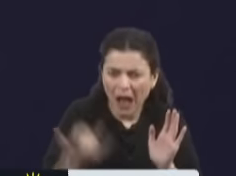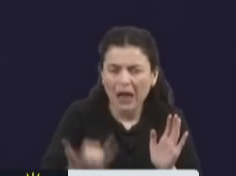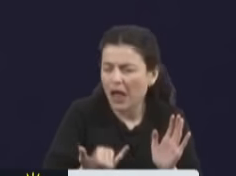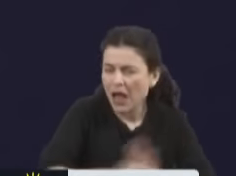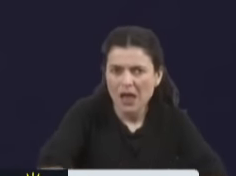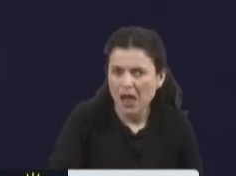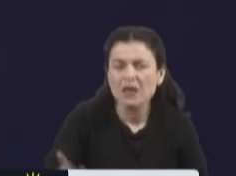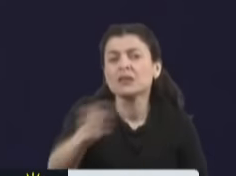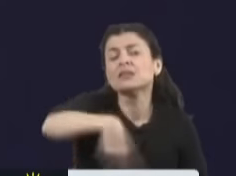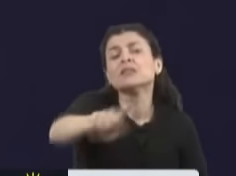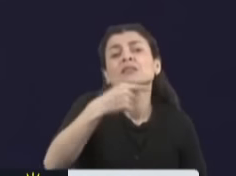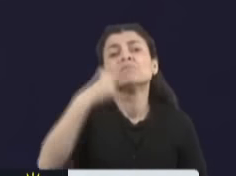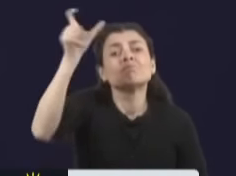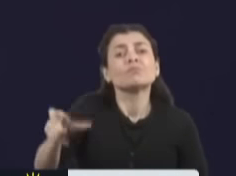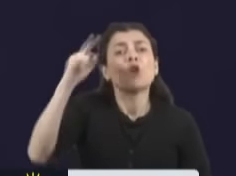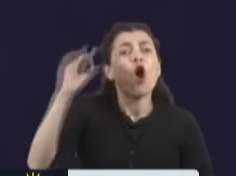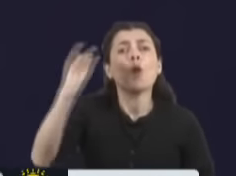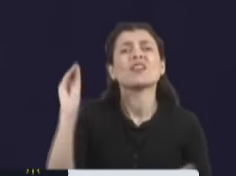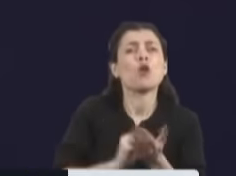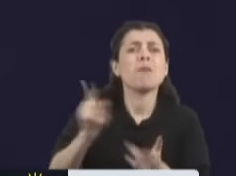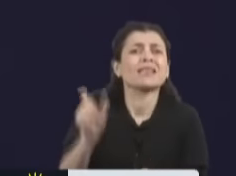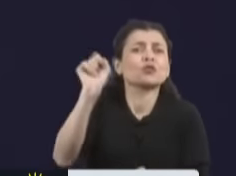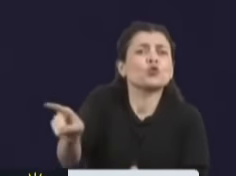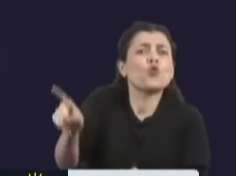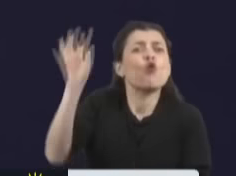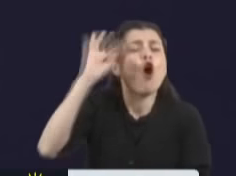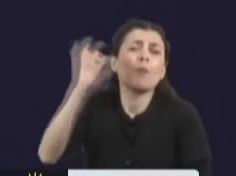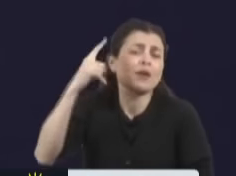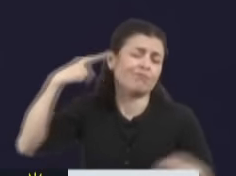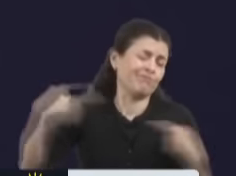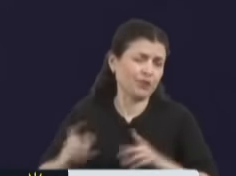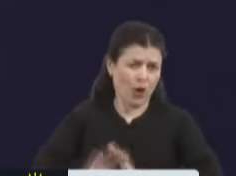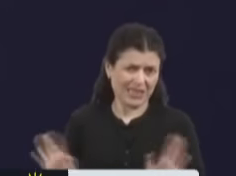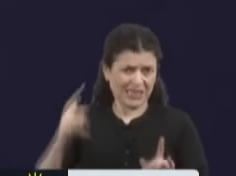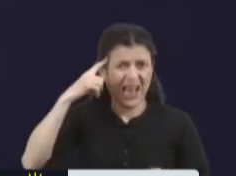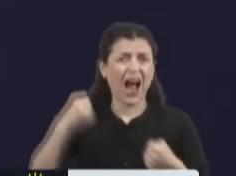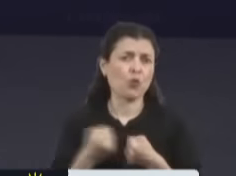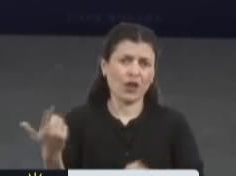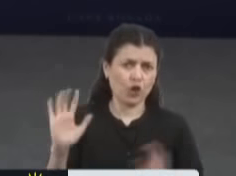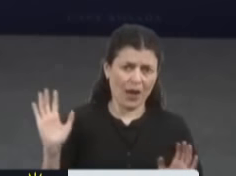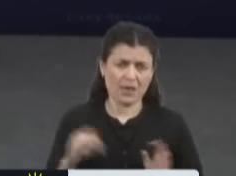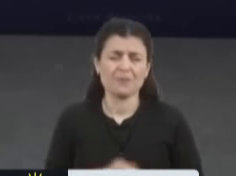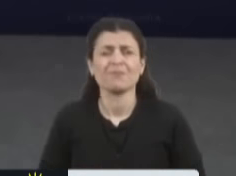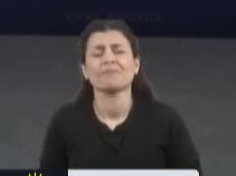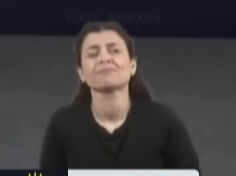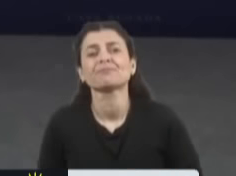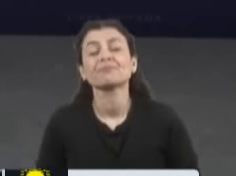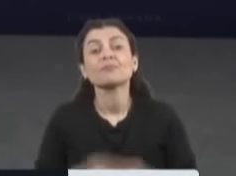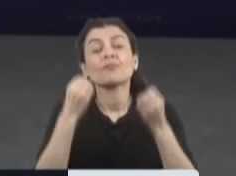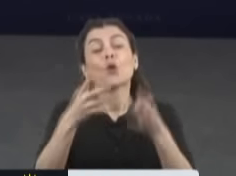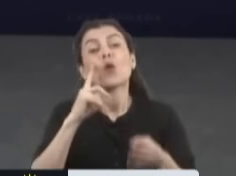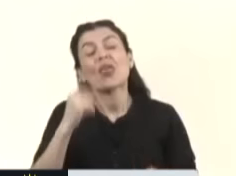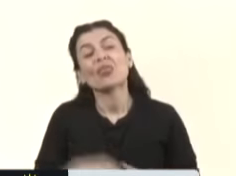tomamos como por supuesto una opinión más con la que no estamos de acuerdo qué tal Buenos